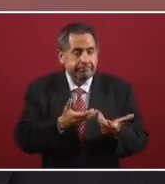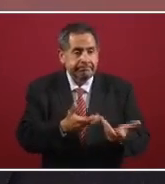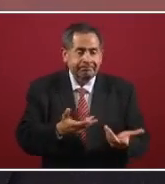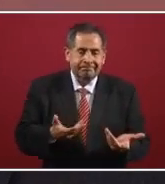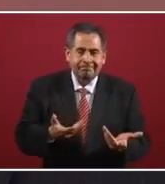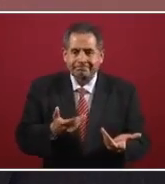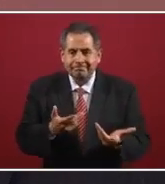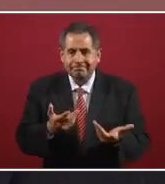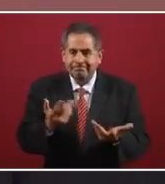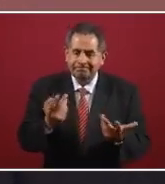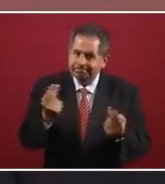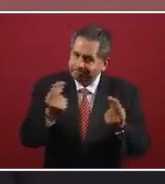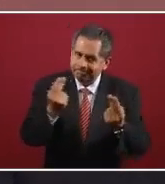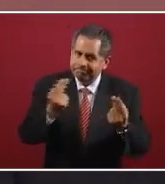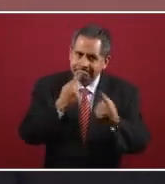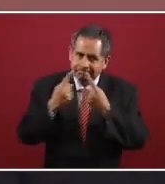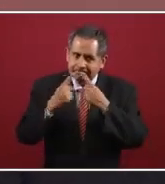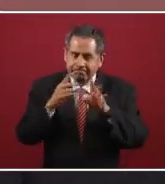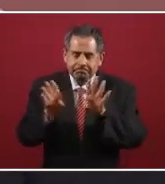Entonces, tenemos que buscar la manera